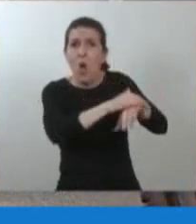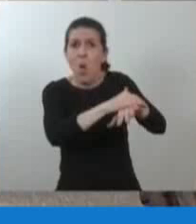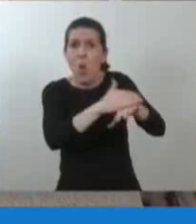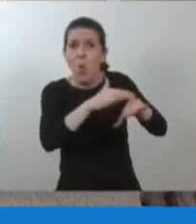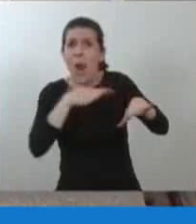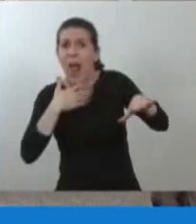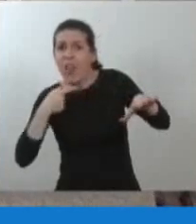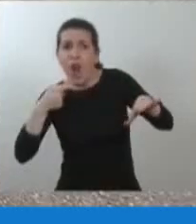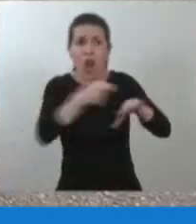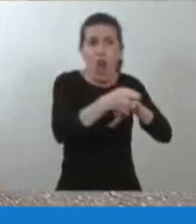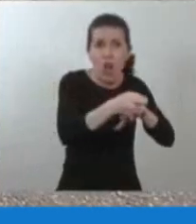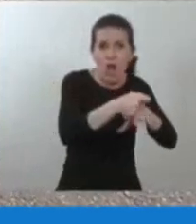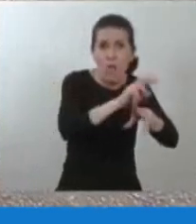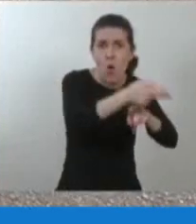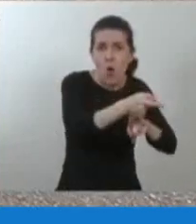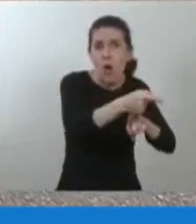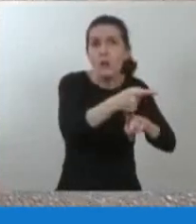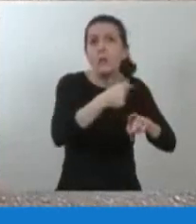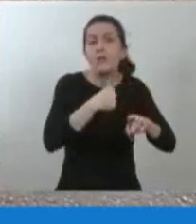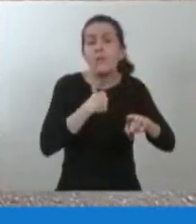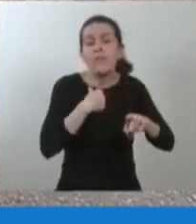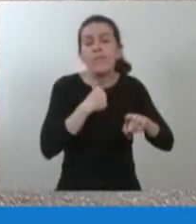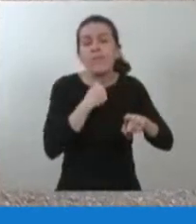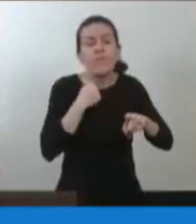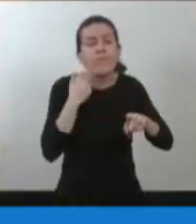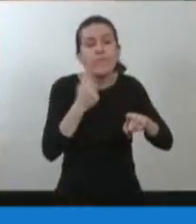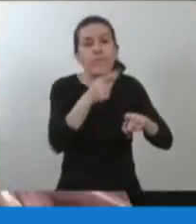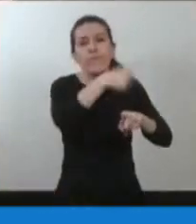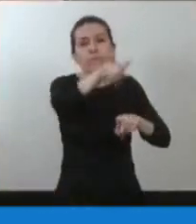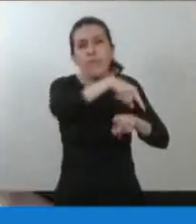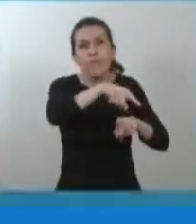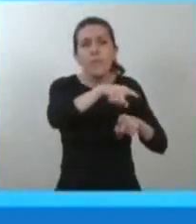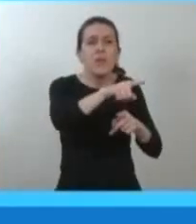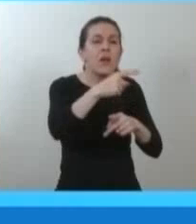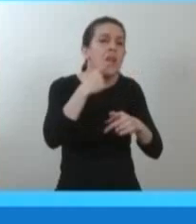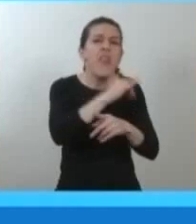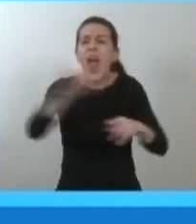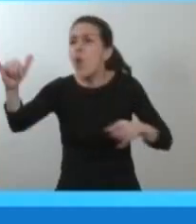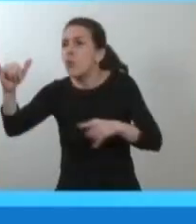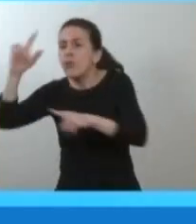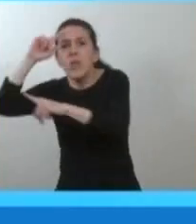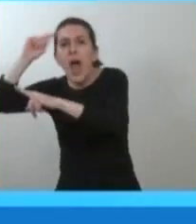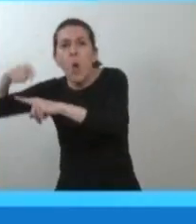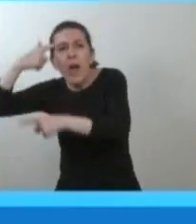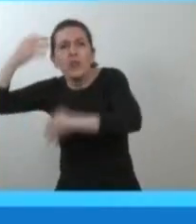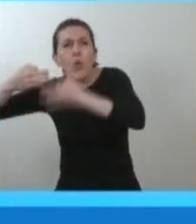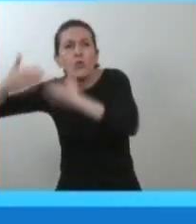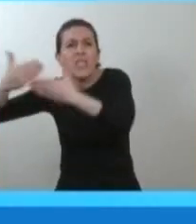delito lo que quiero es que ellos puedan acceder a la justicia y encuentren respuesta en la justicia con rapidez